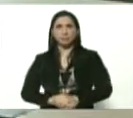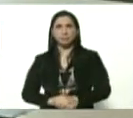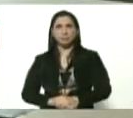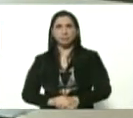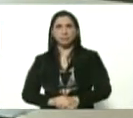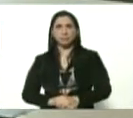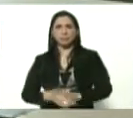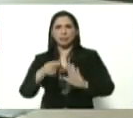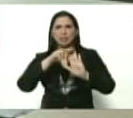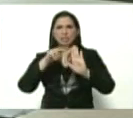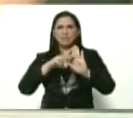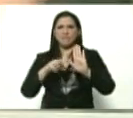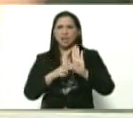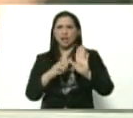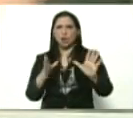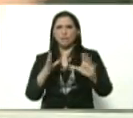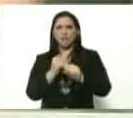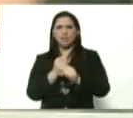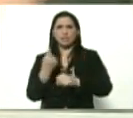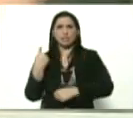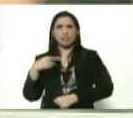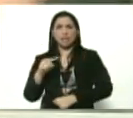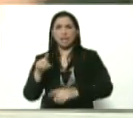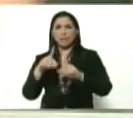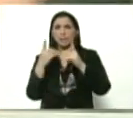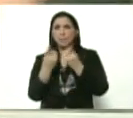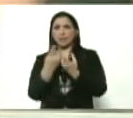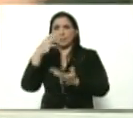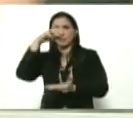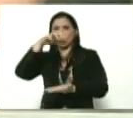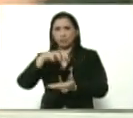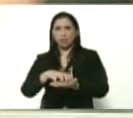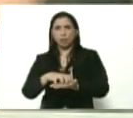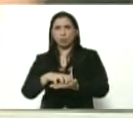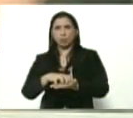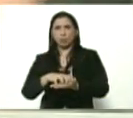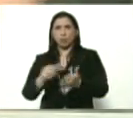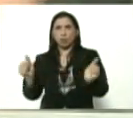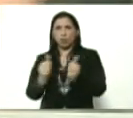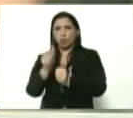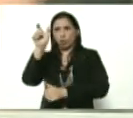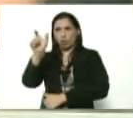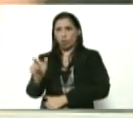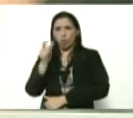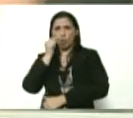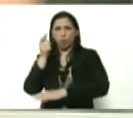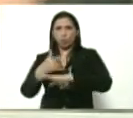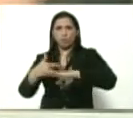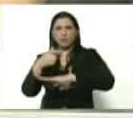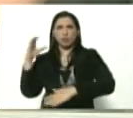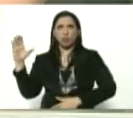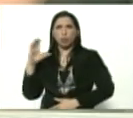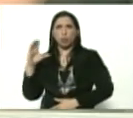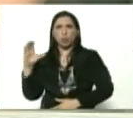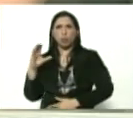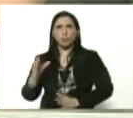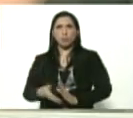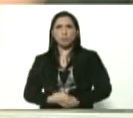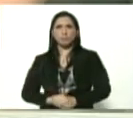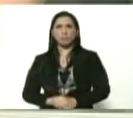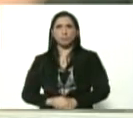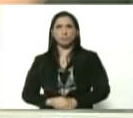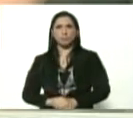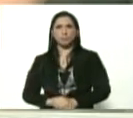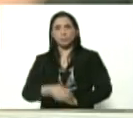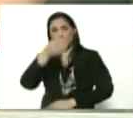por el nivel de confianza que tiene el Departamento de Estado, el gobierno de Colombia